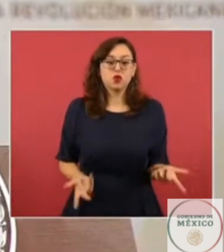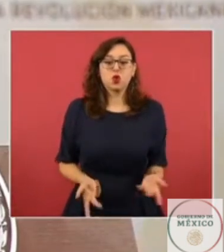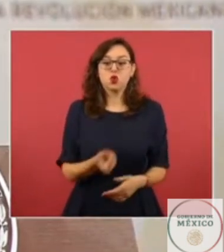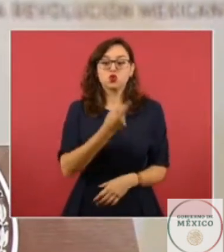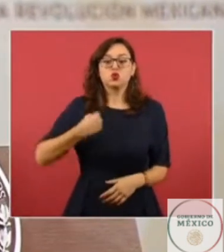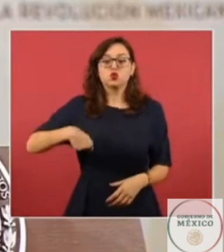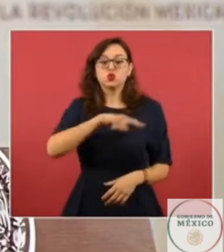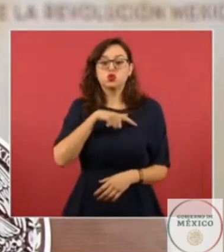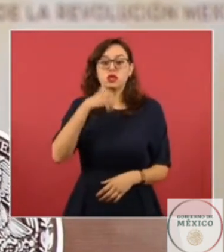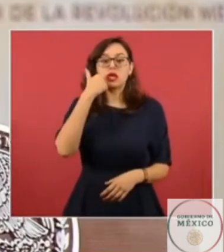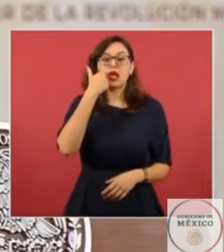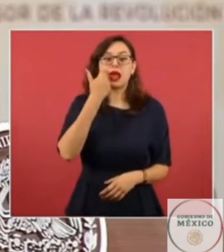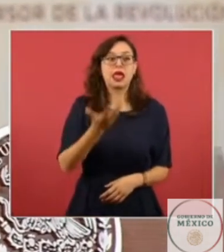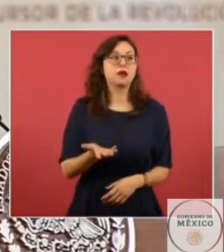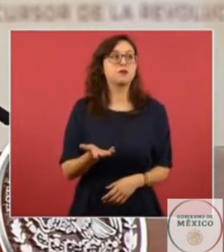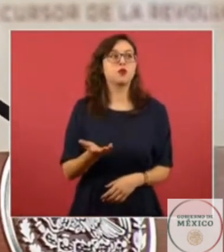promoviendo, ¿no?,